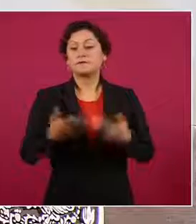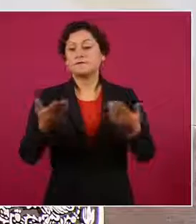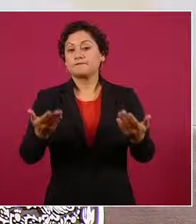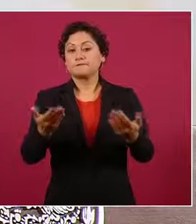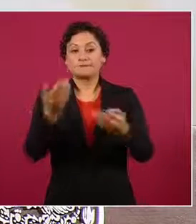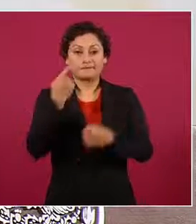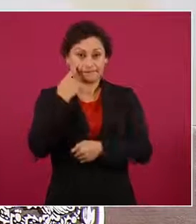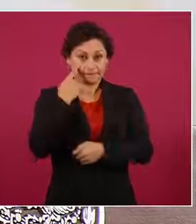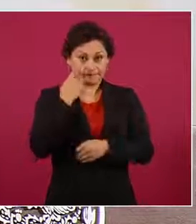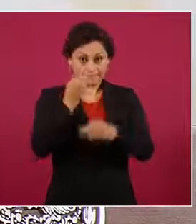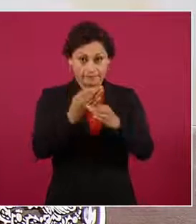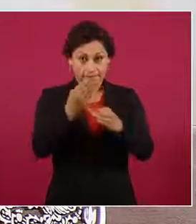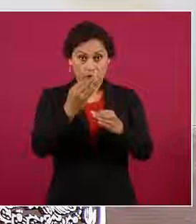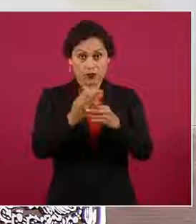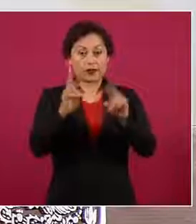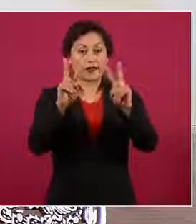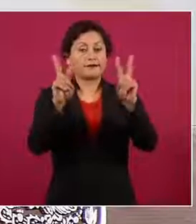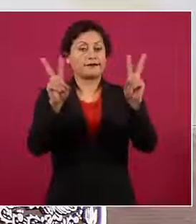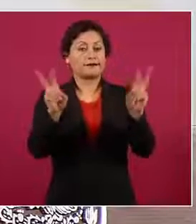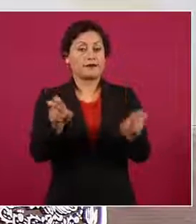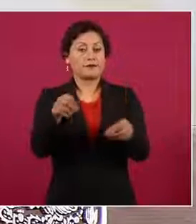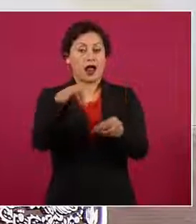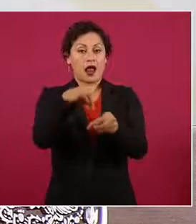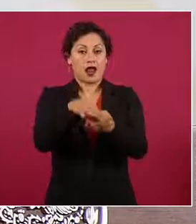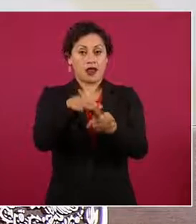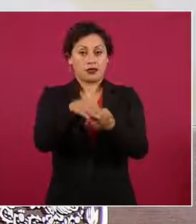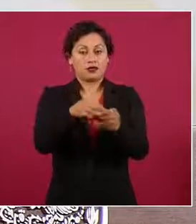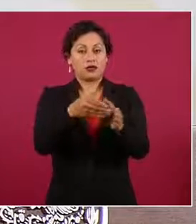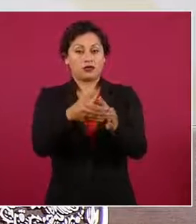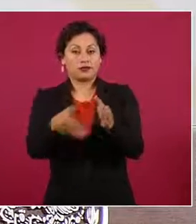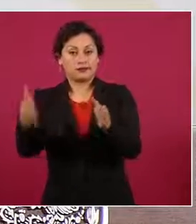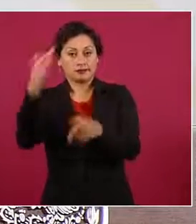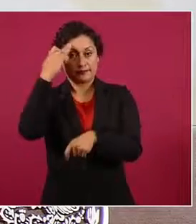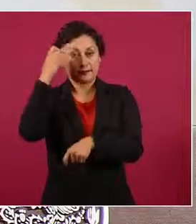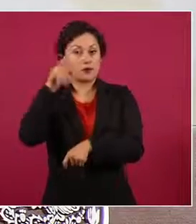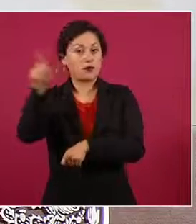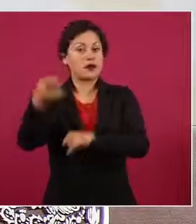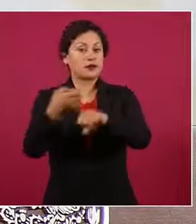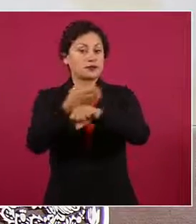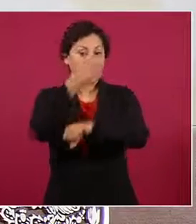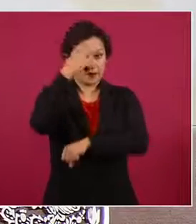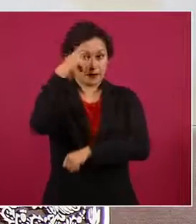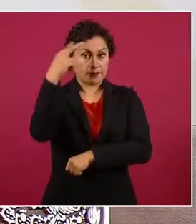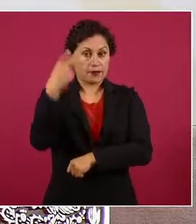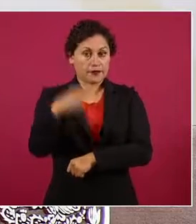elecciones en el caso del Estado de México. Ya están